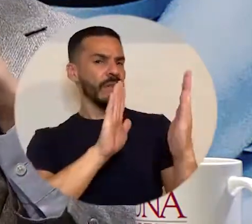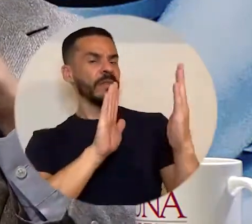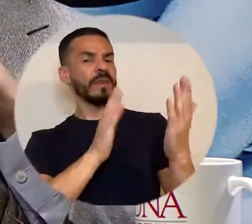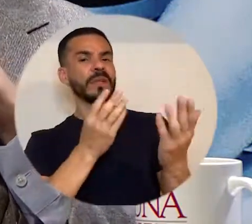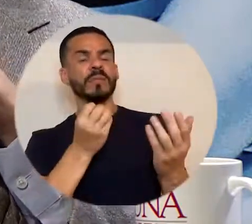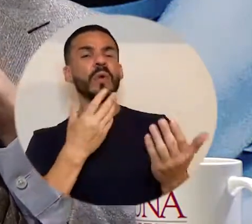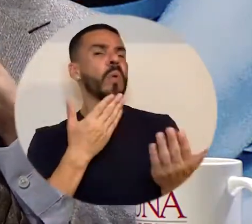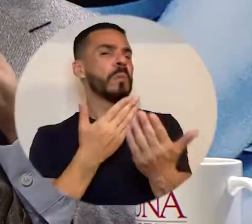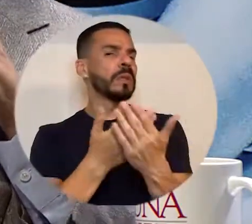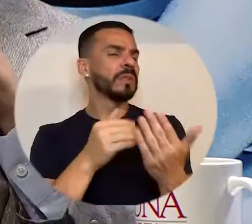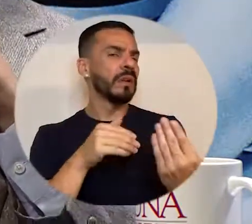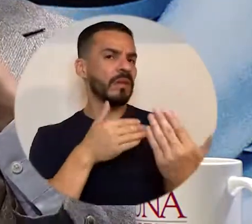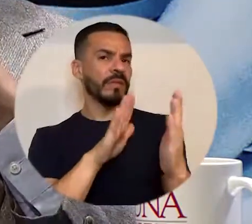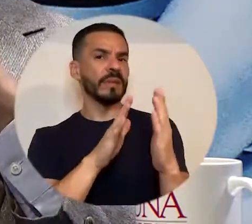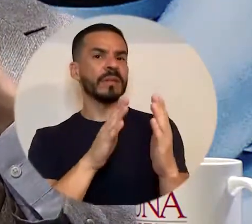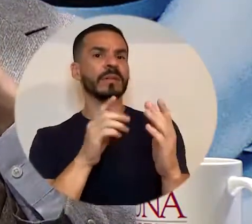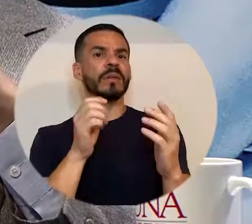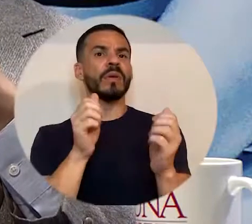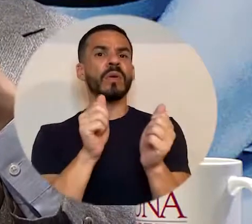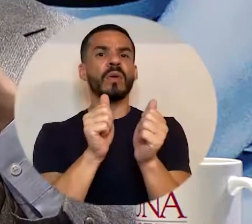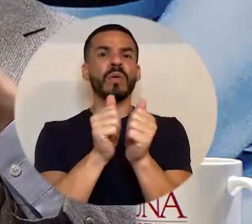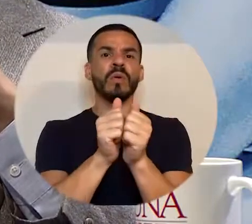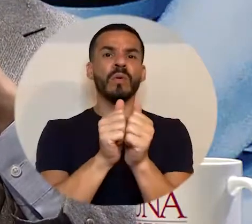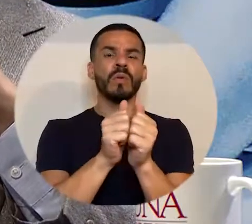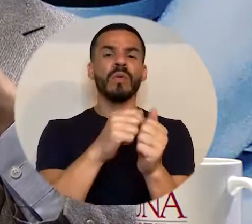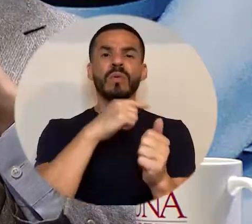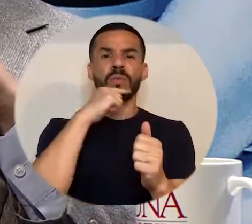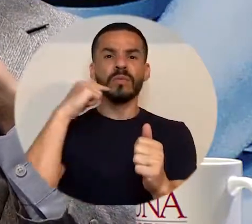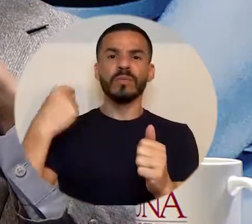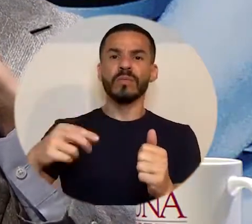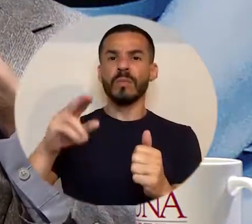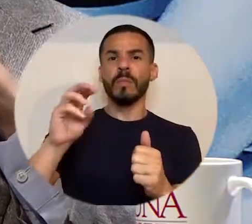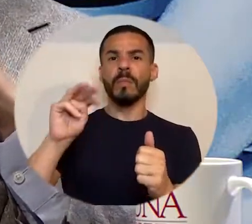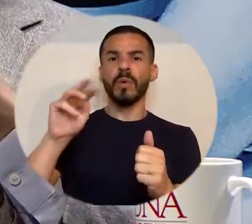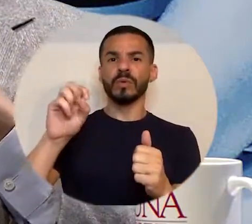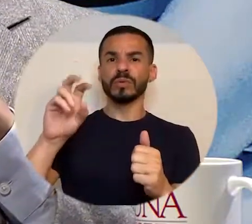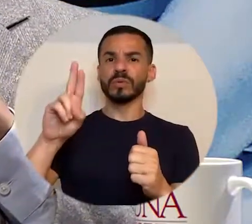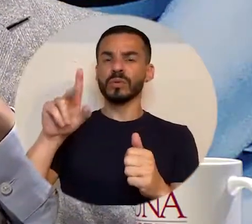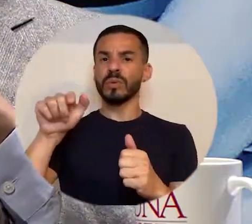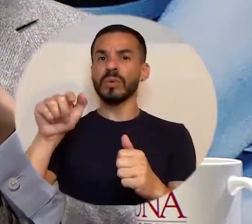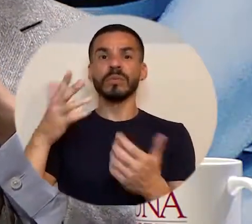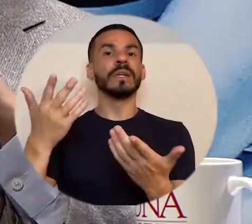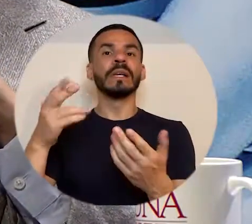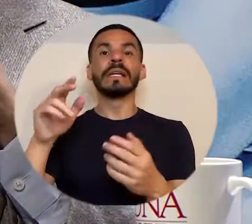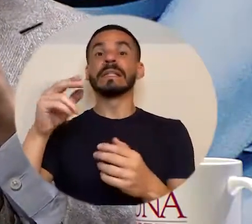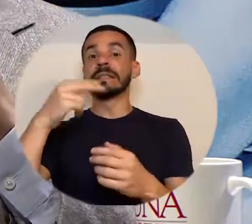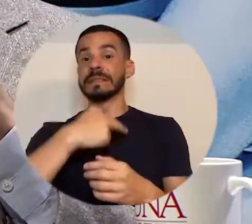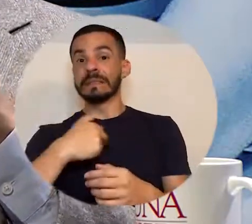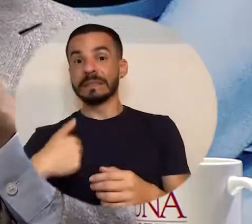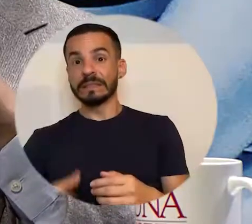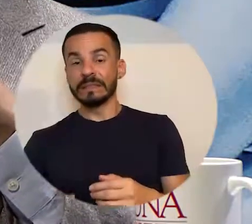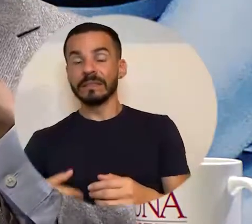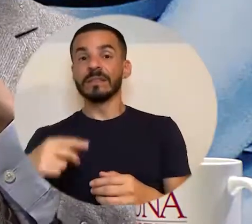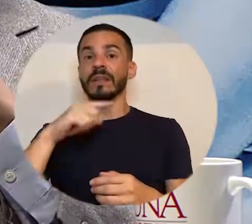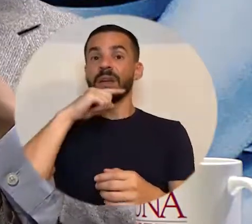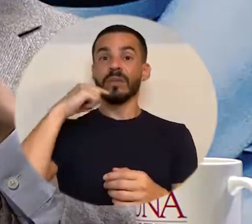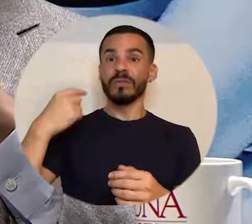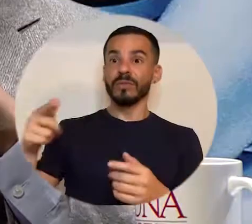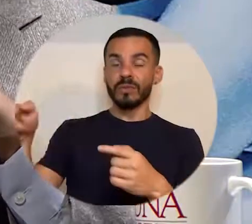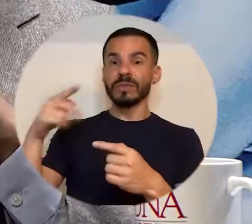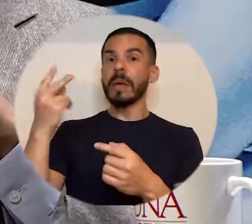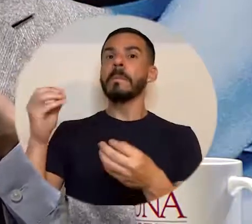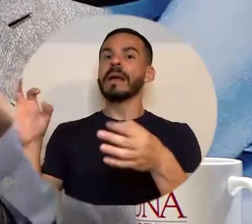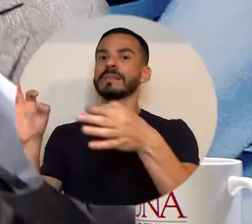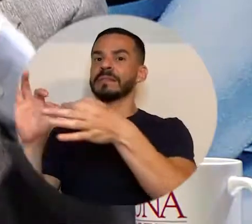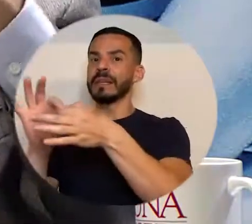enfrentamiento o plantear un enfrentamiento con Moscú va también de la mano de que China y Rusia son cada vez más aliados.